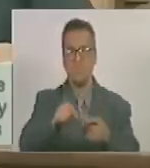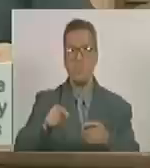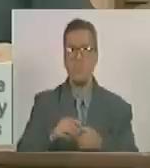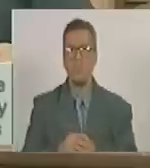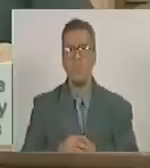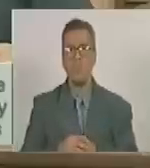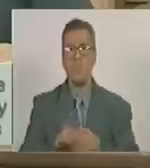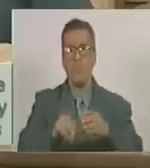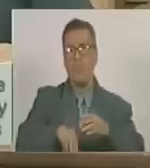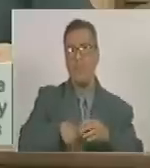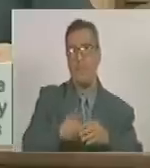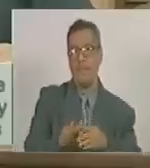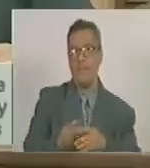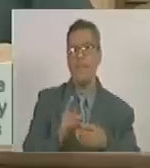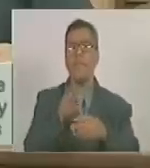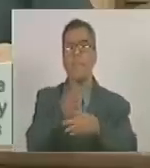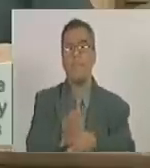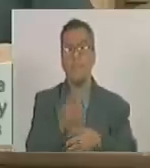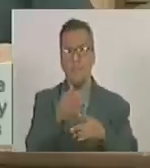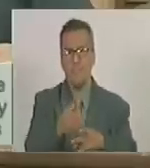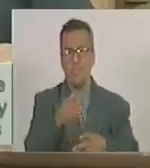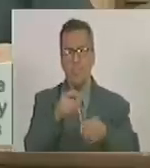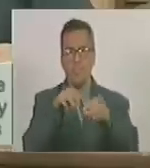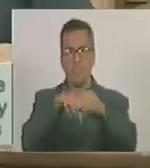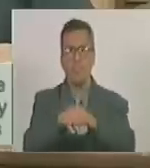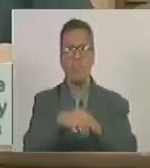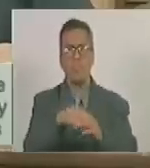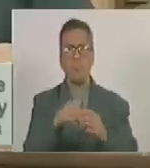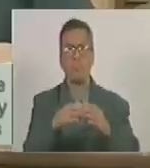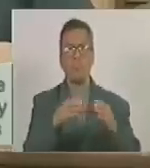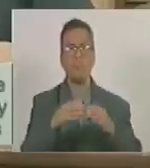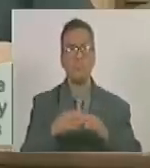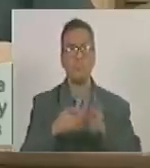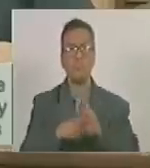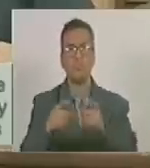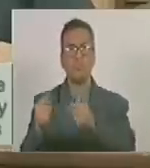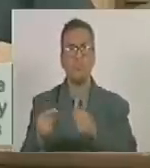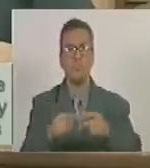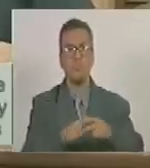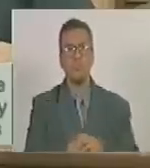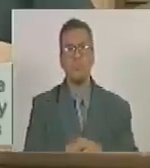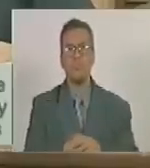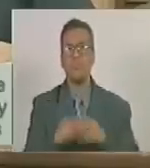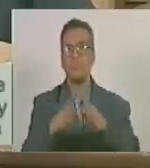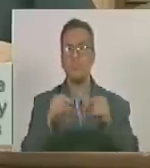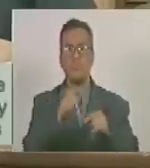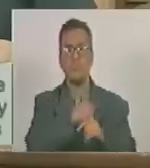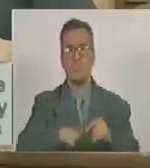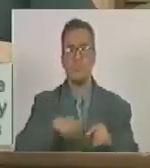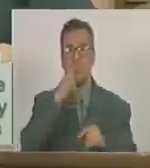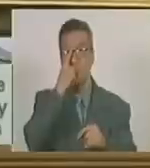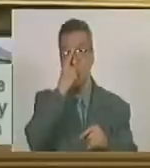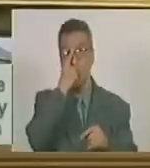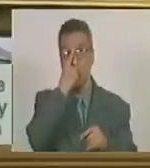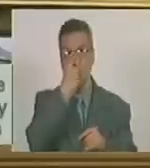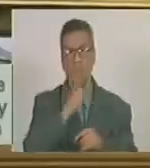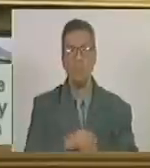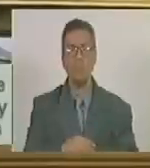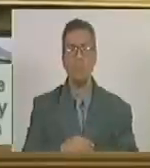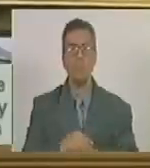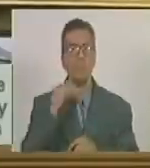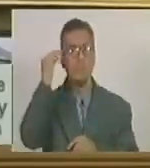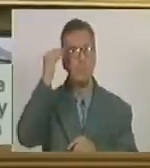ciudadana podrán ser recurridos ante la jurisdicción contencioso administrativa. Es todo, ciudadano presidente.